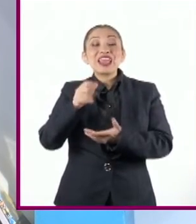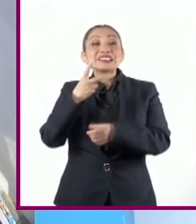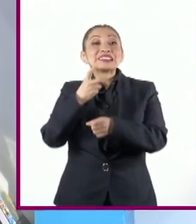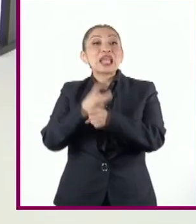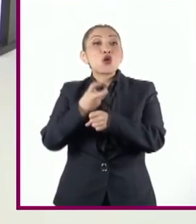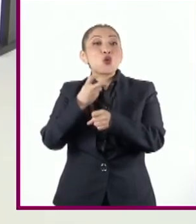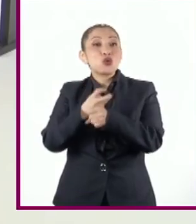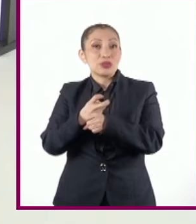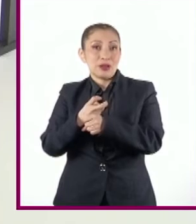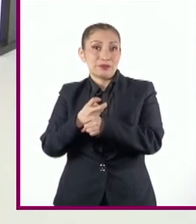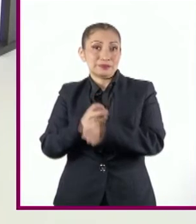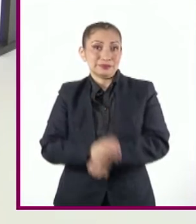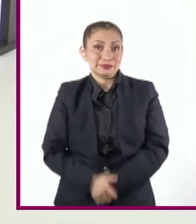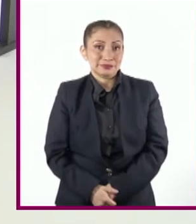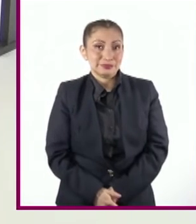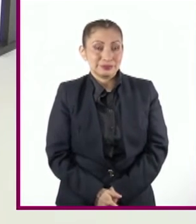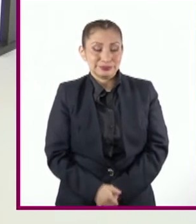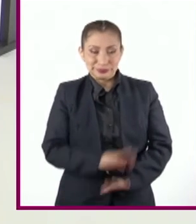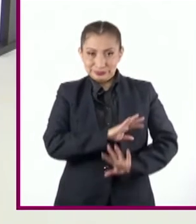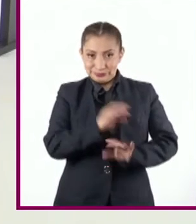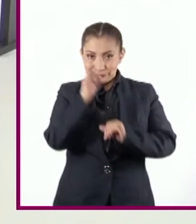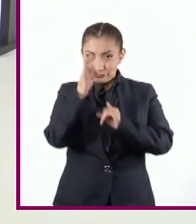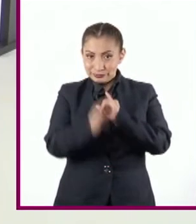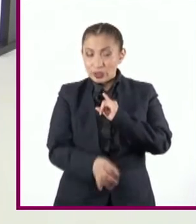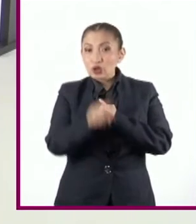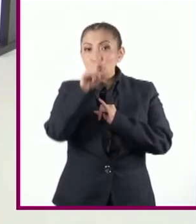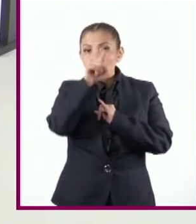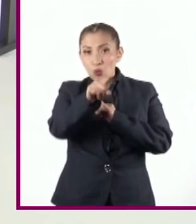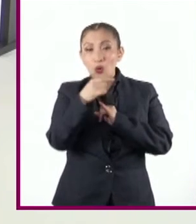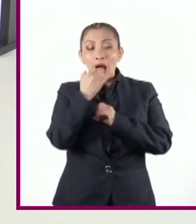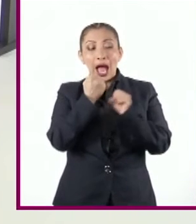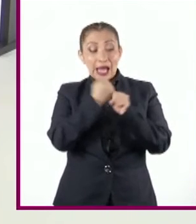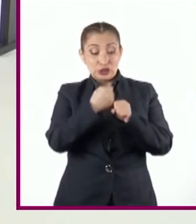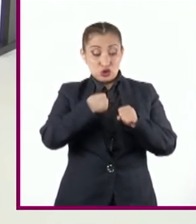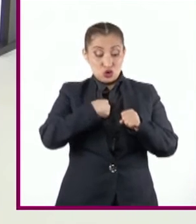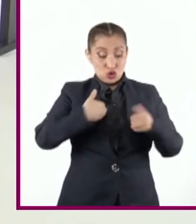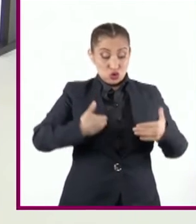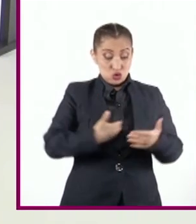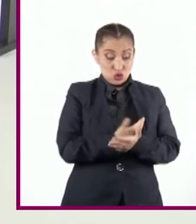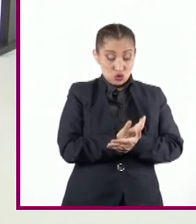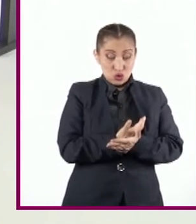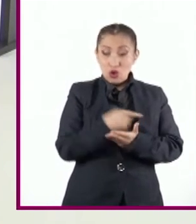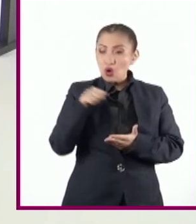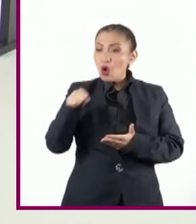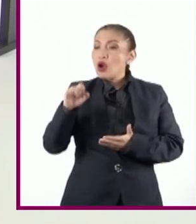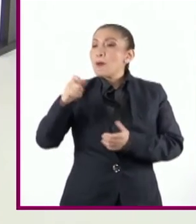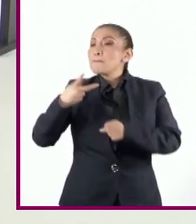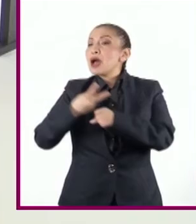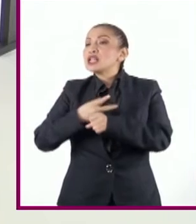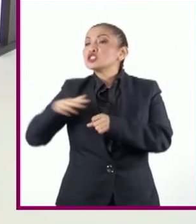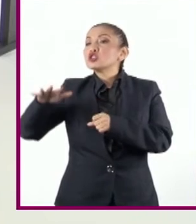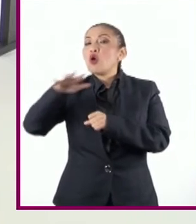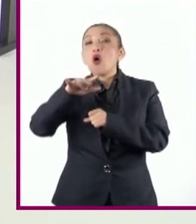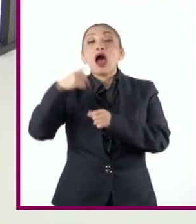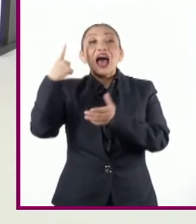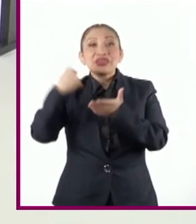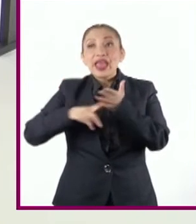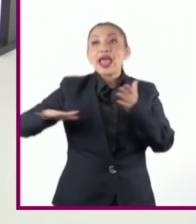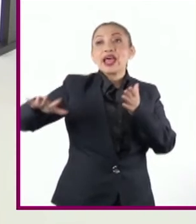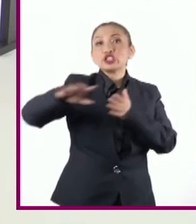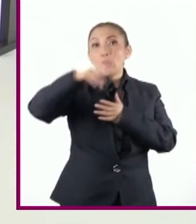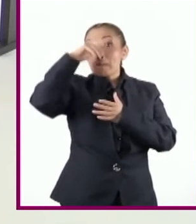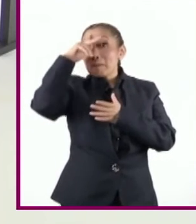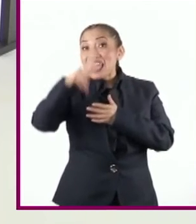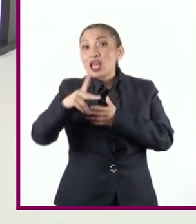secundaria. Por último, relacionen el año de su nacimiento con algún acontecimiento relevante en la historia